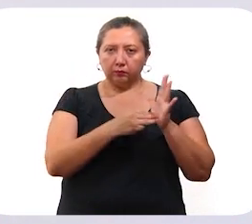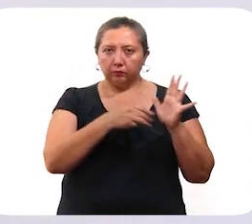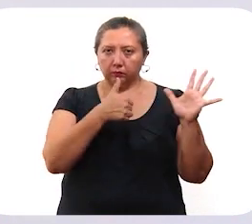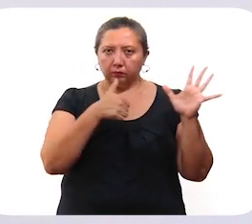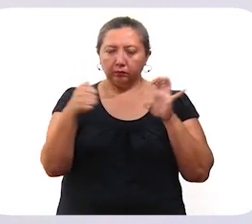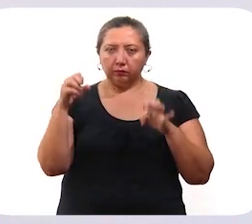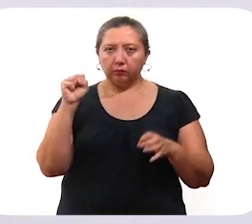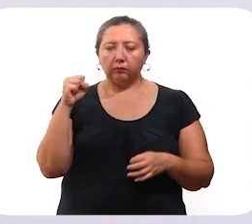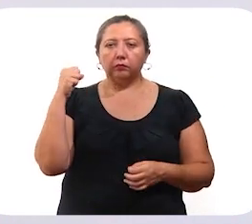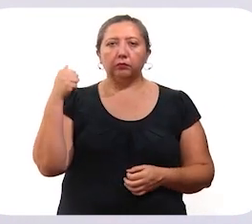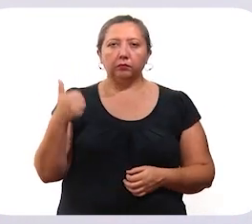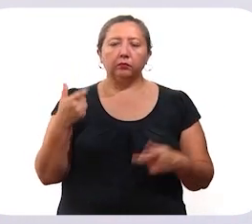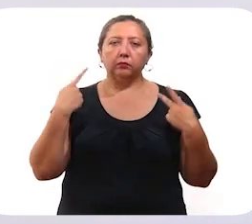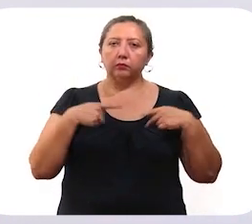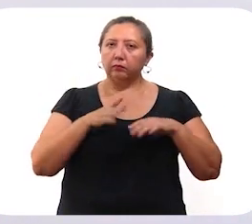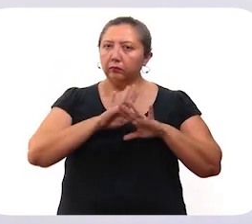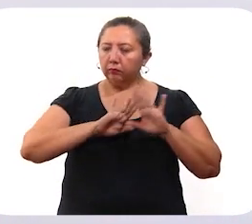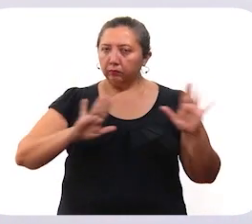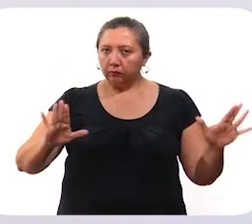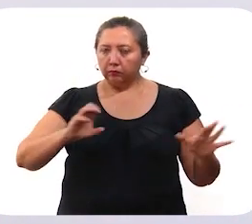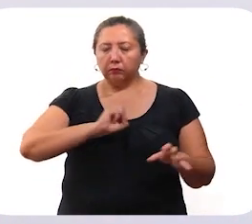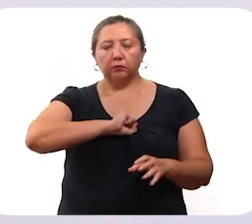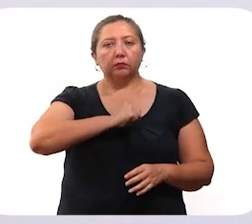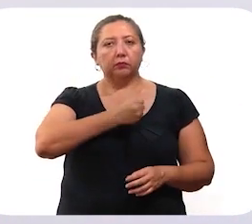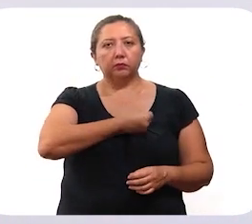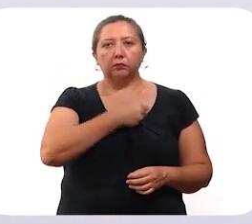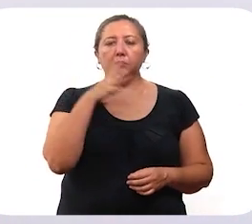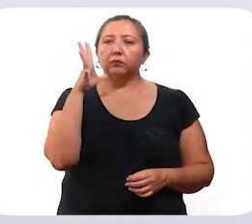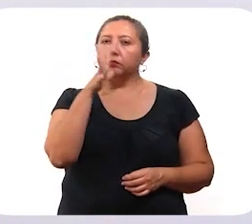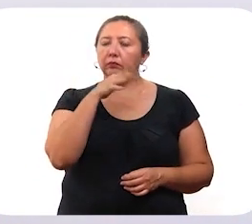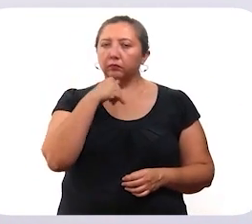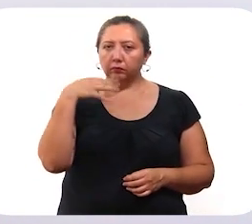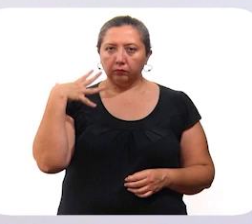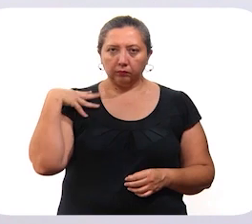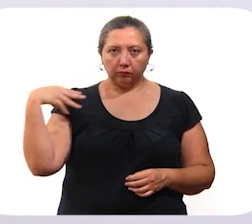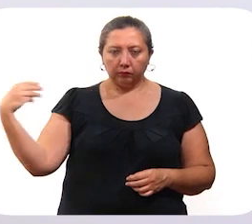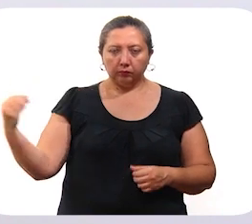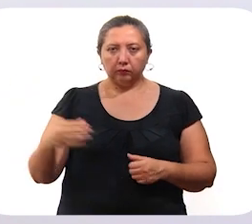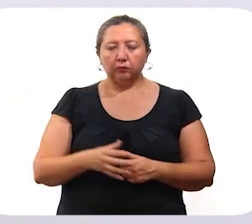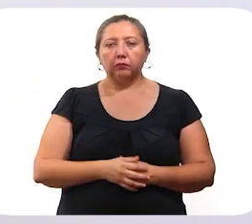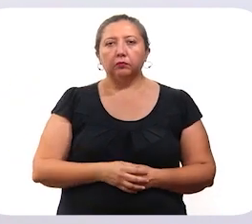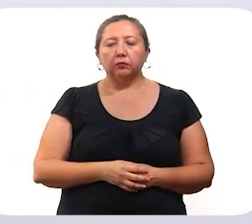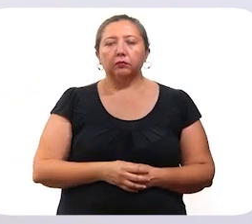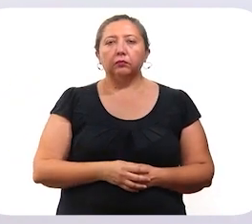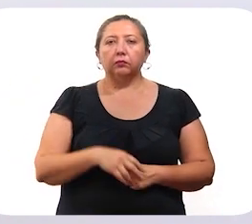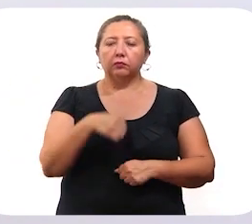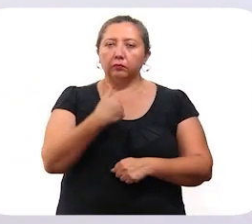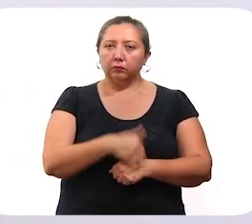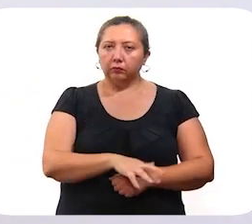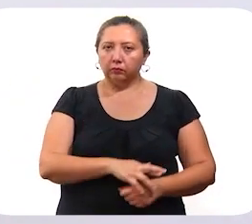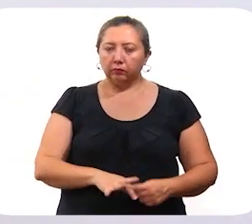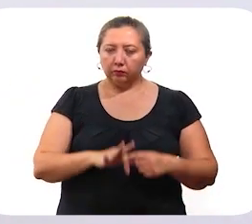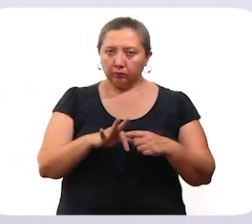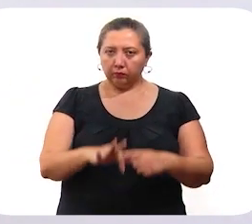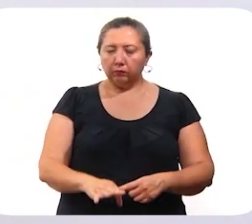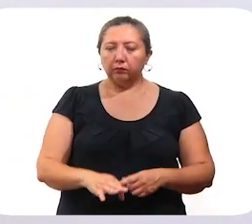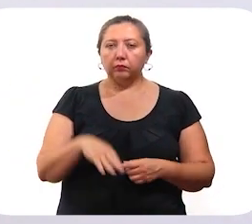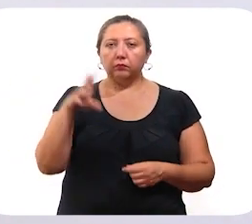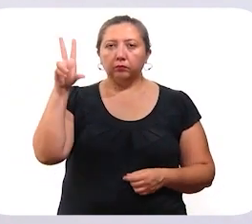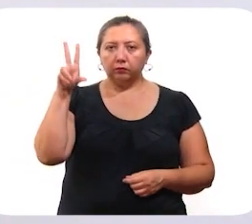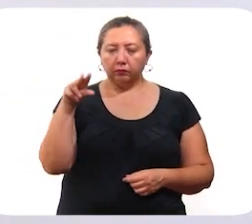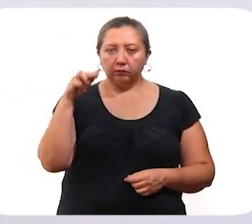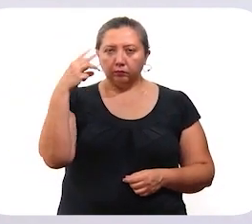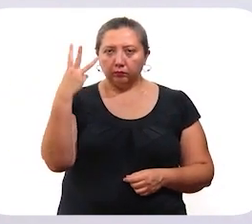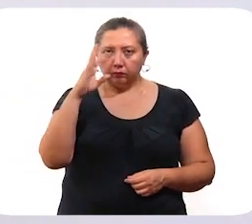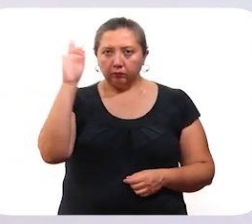,660 pacientes ya se recuperaron, no presentan síntomas ni pueden contagiar. Esta cifra representa el